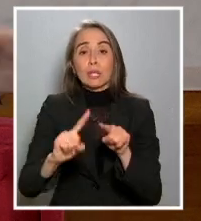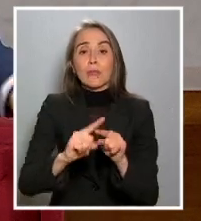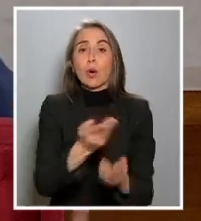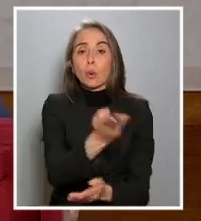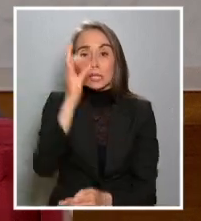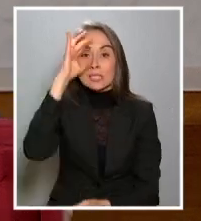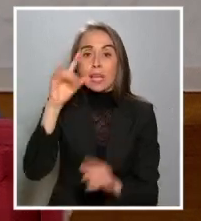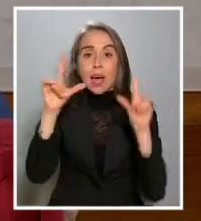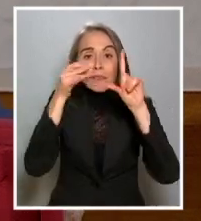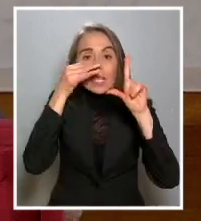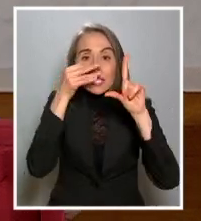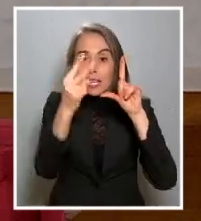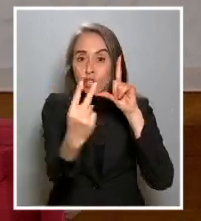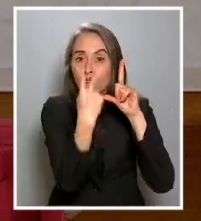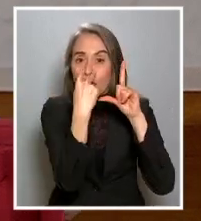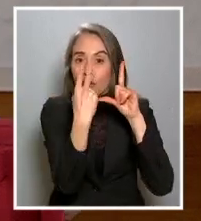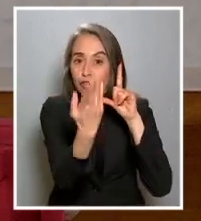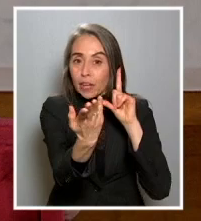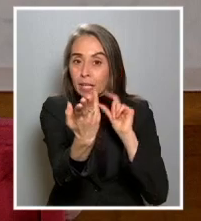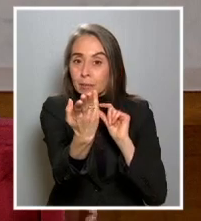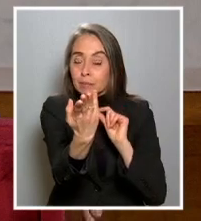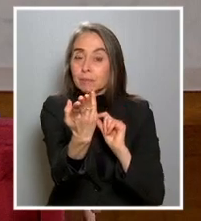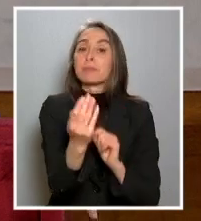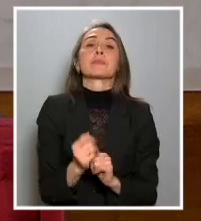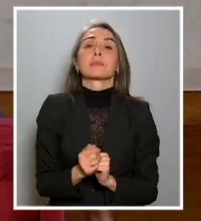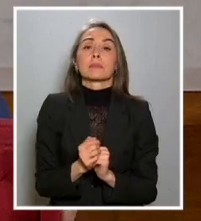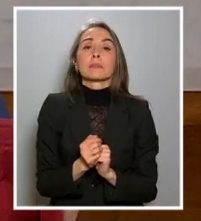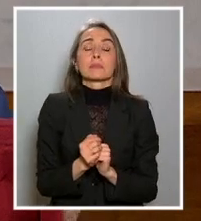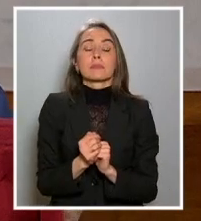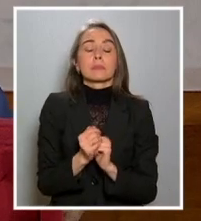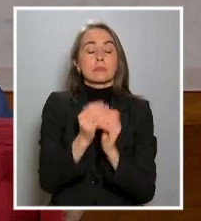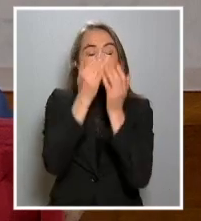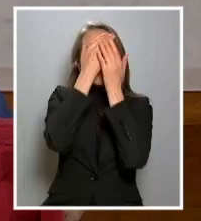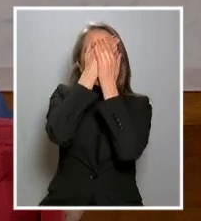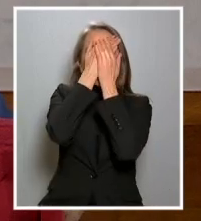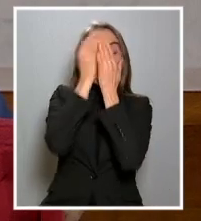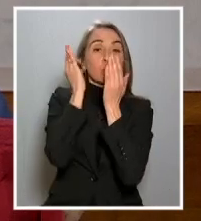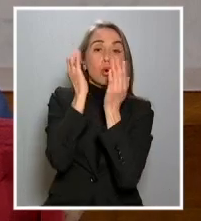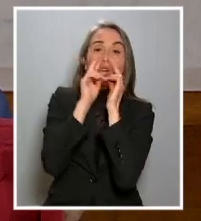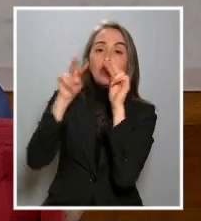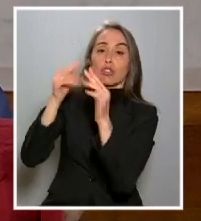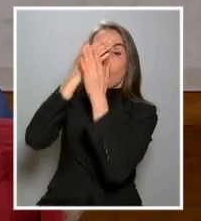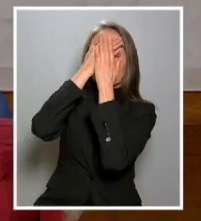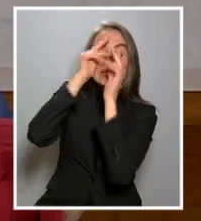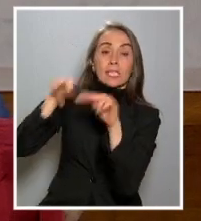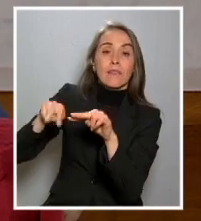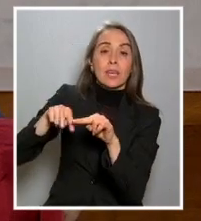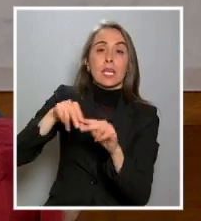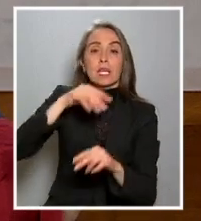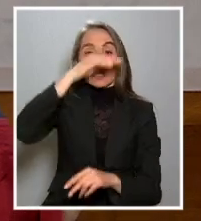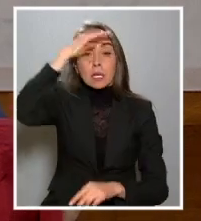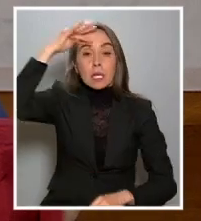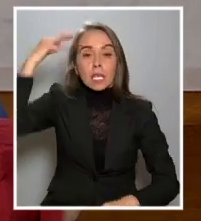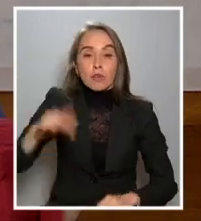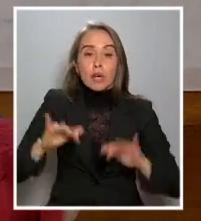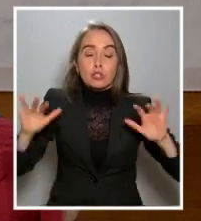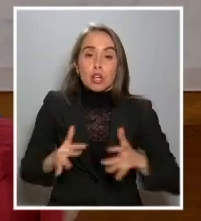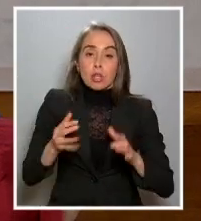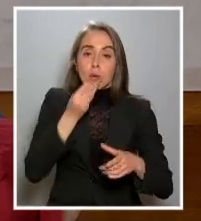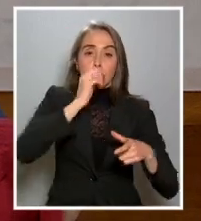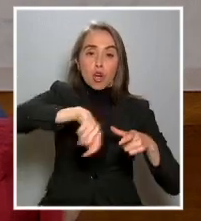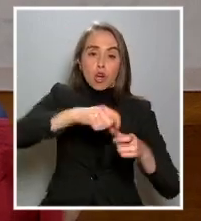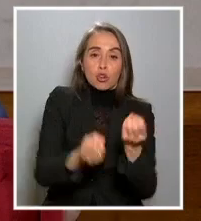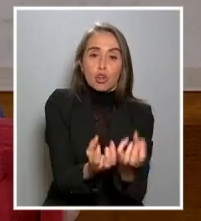saben quienes nos están viendo en sus casas, han sido invisibilizadas y con dedicación y esfuerzo preparan la